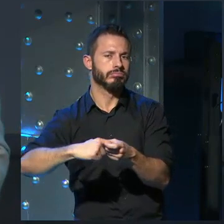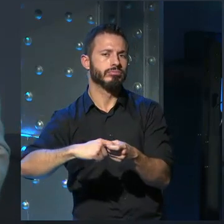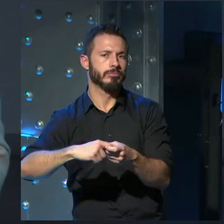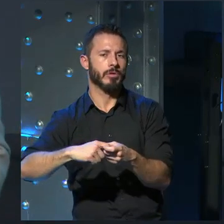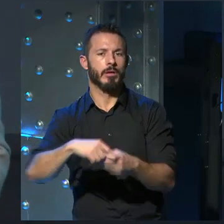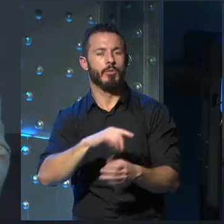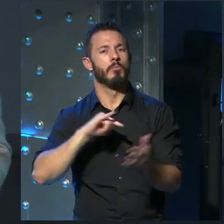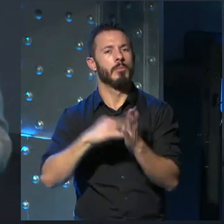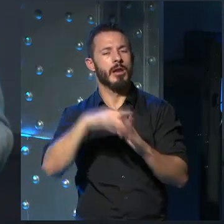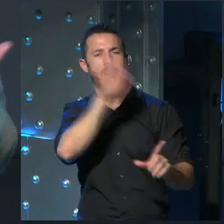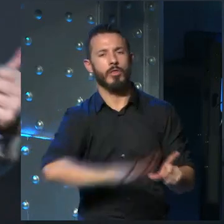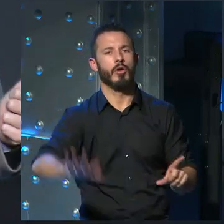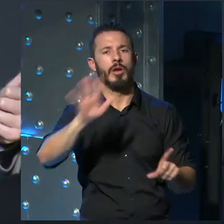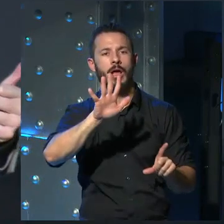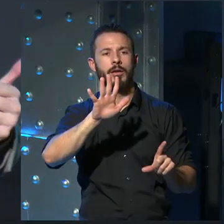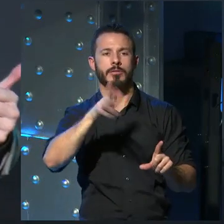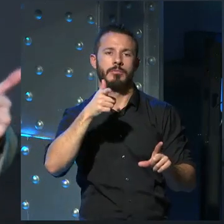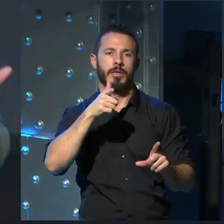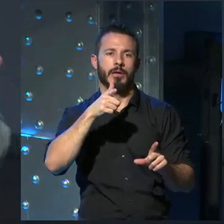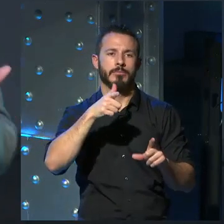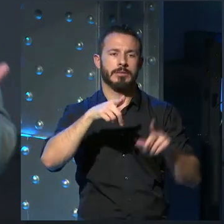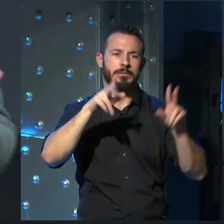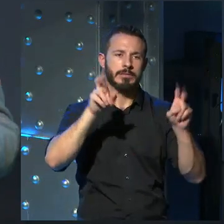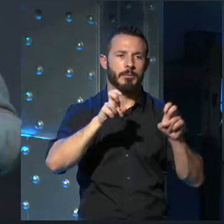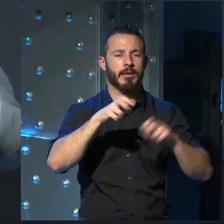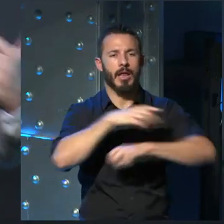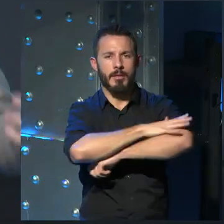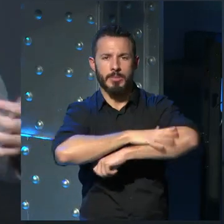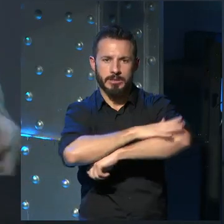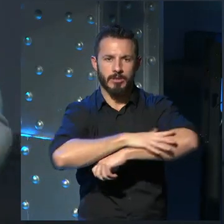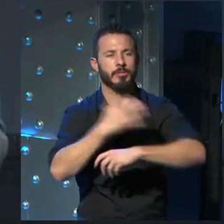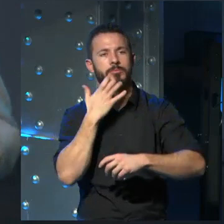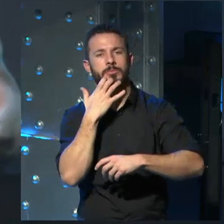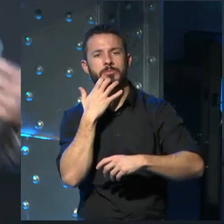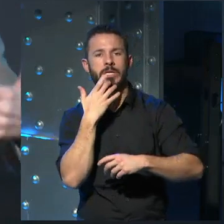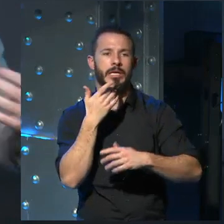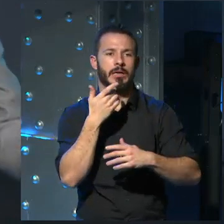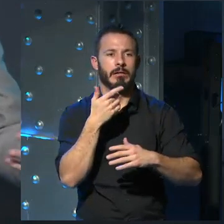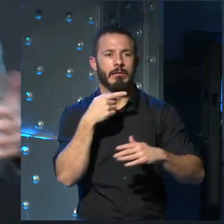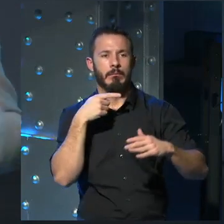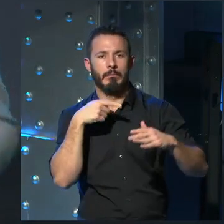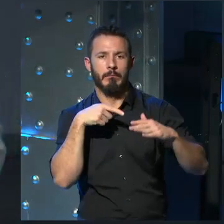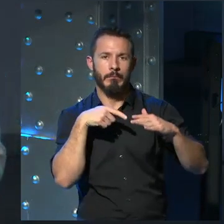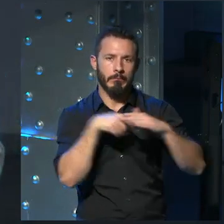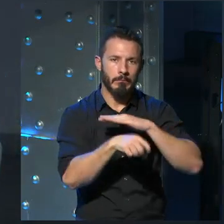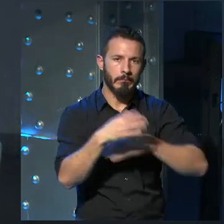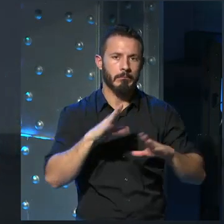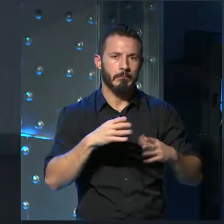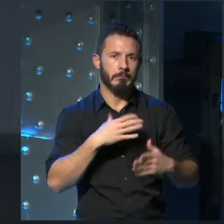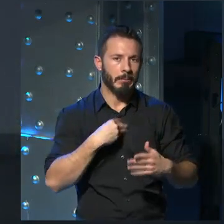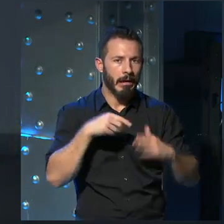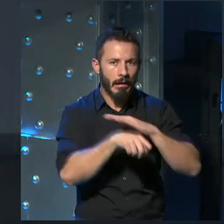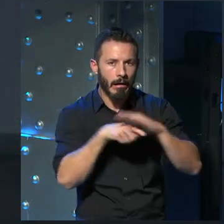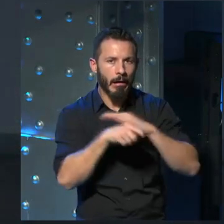que, por supuesto, haya aspectos relacionados con la propia Administración para reducir las trabas burocráticas y para introducir la